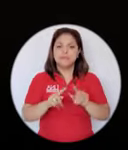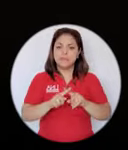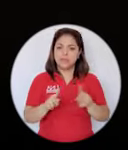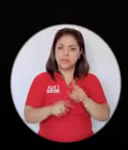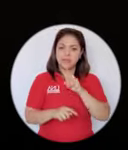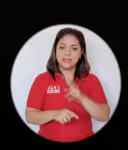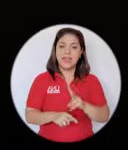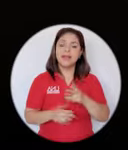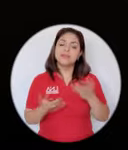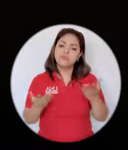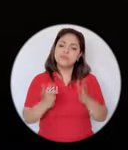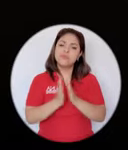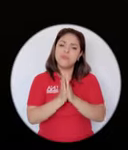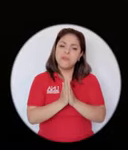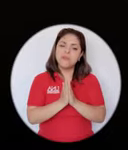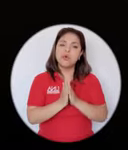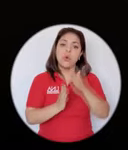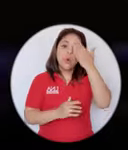Realmente no